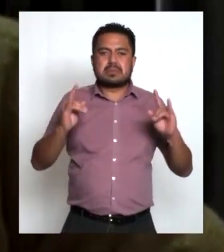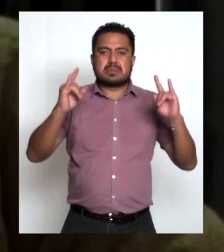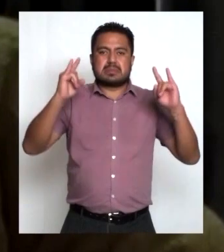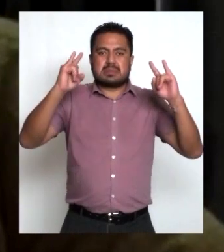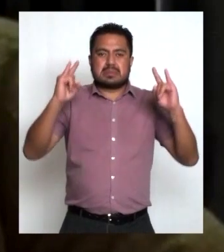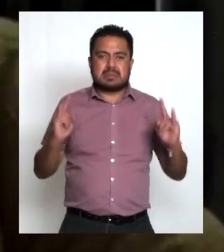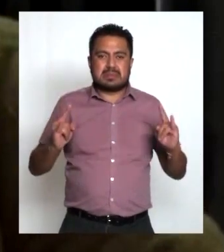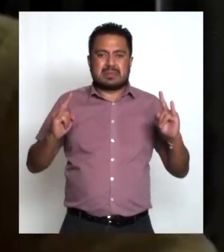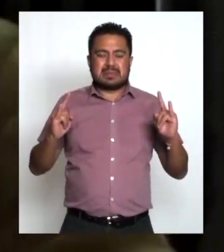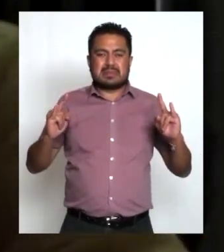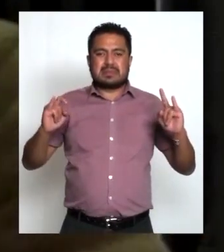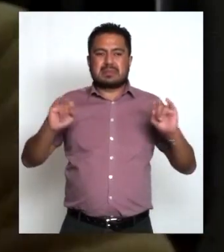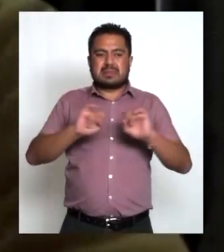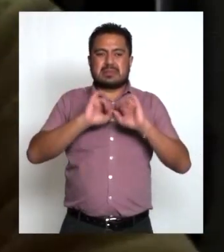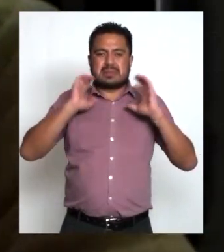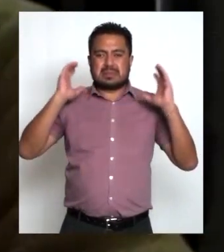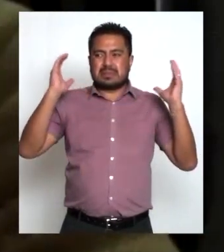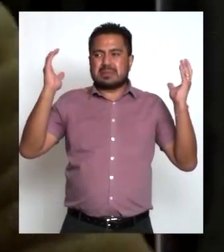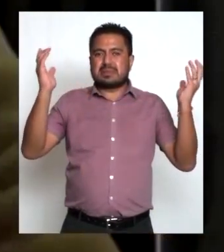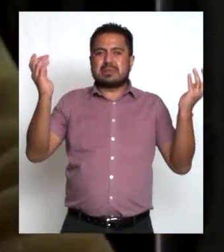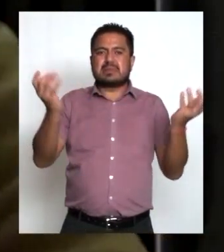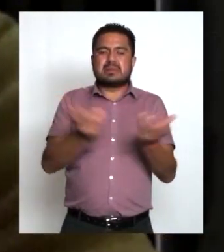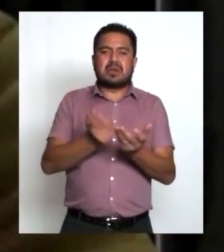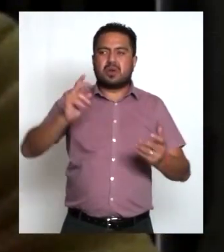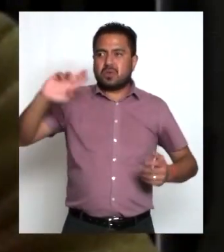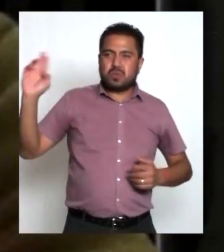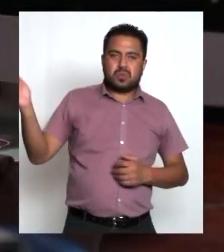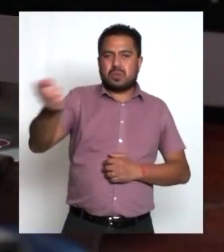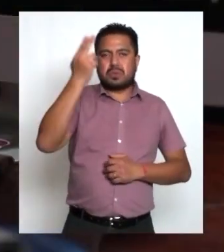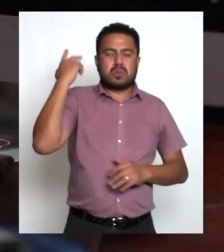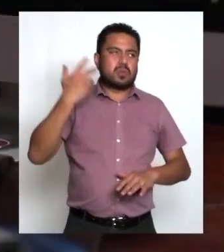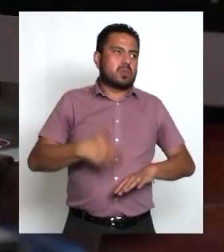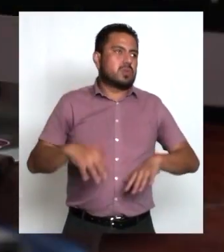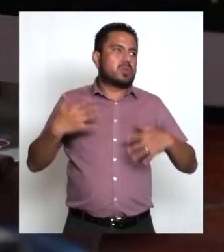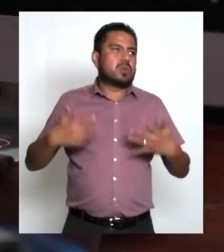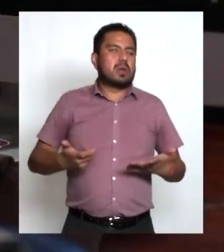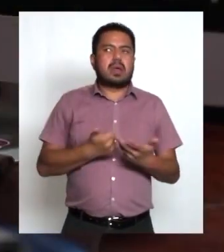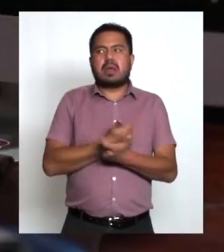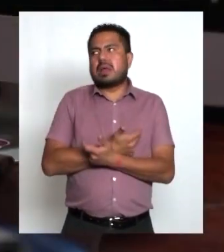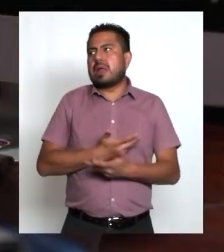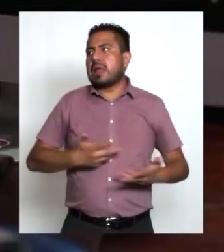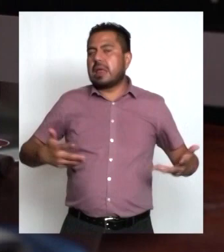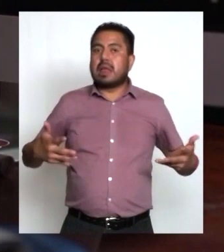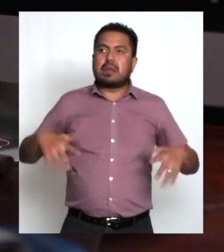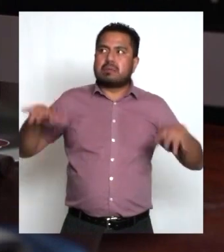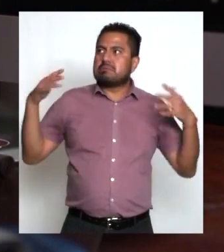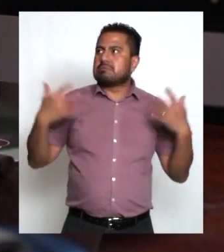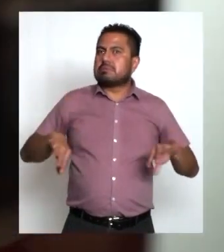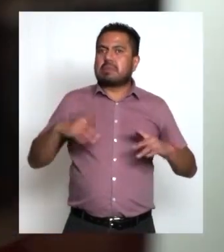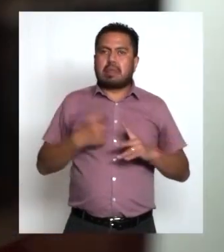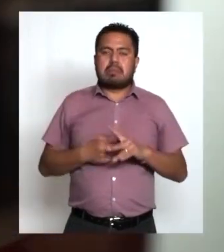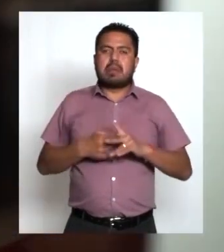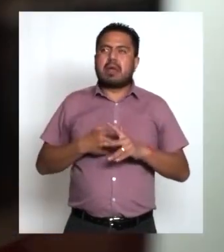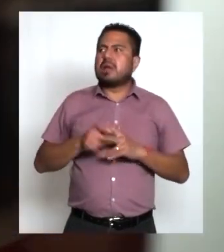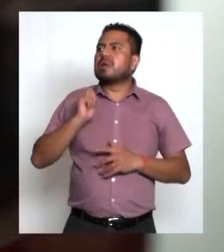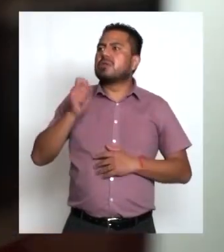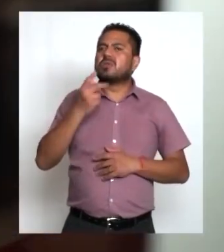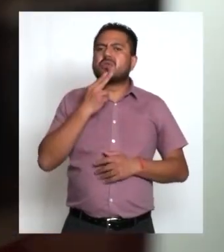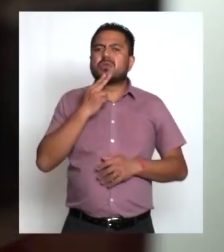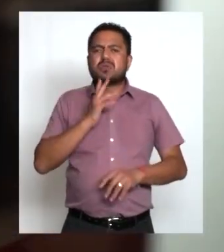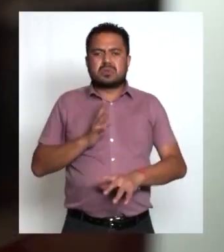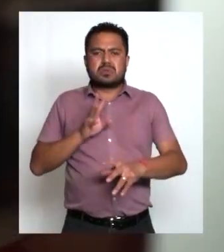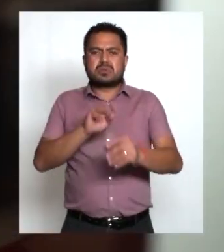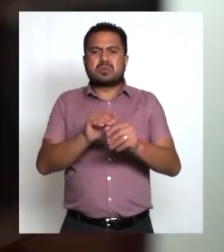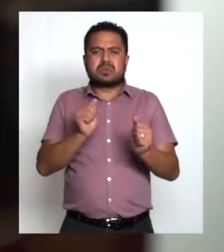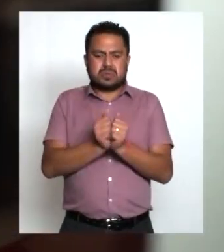a la cancha del Estadio Olímpico Universitario. Era enorme. ¡Wow! ¿Qué matemáticas son las que